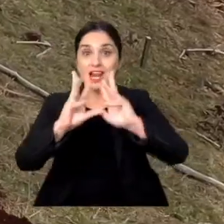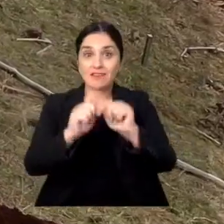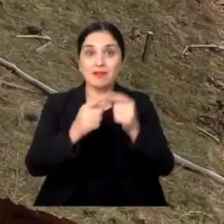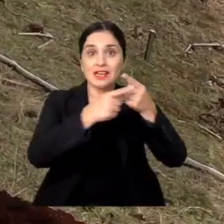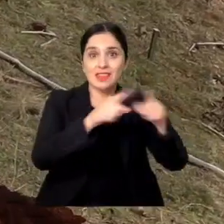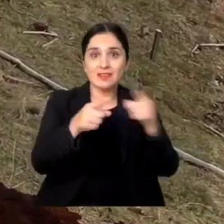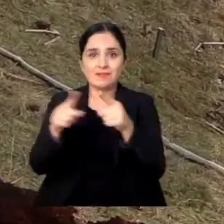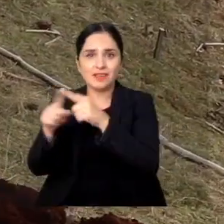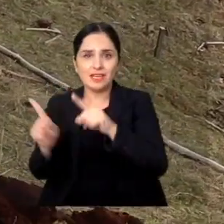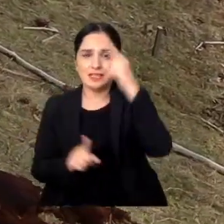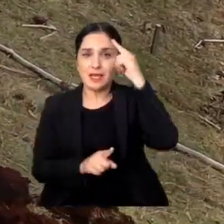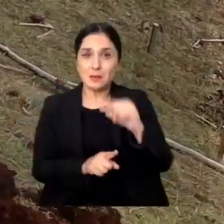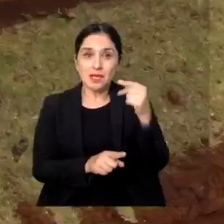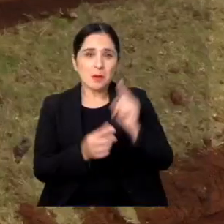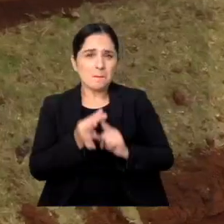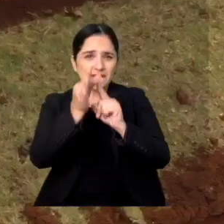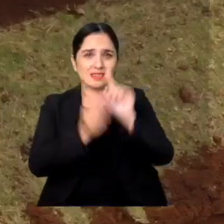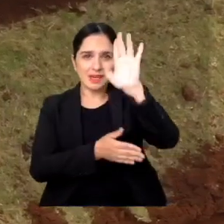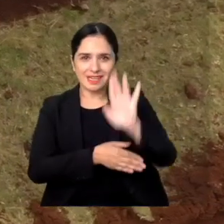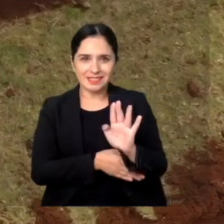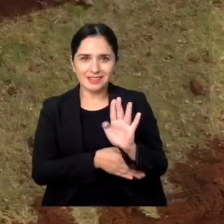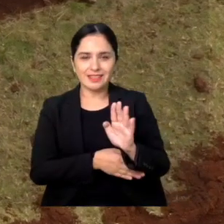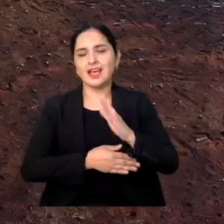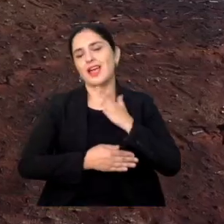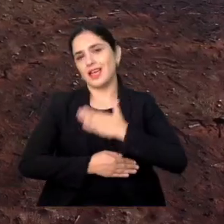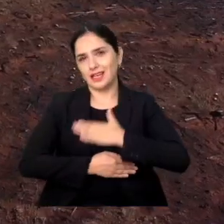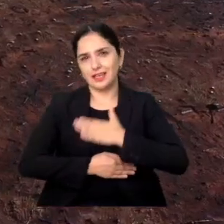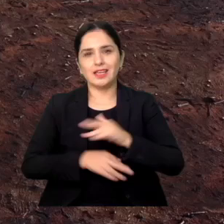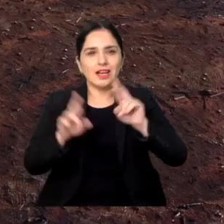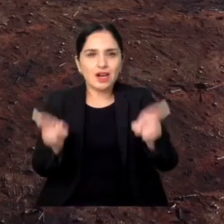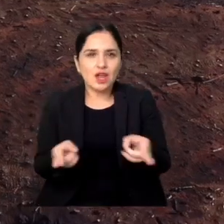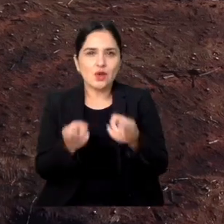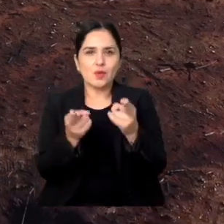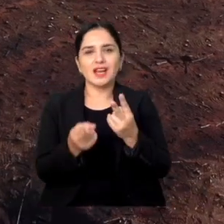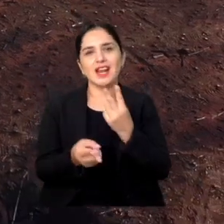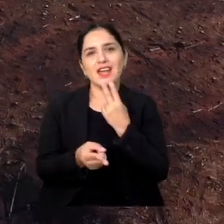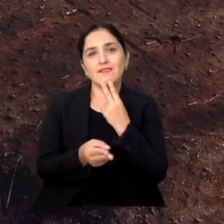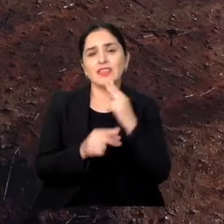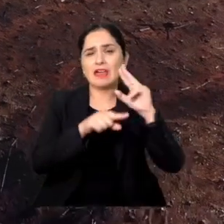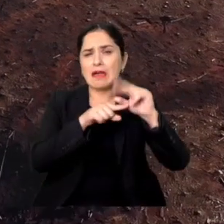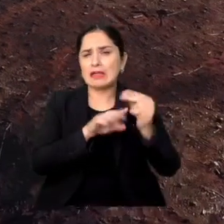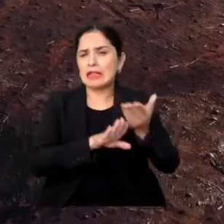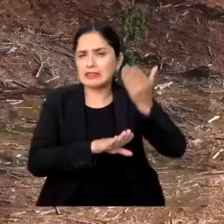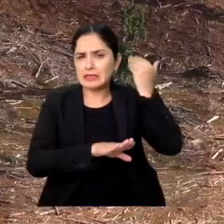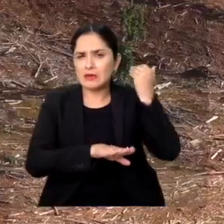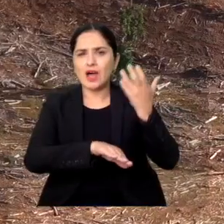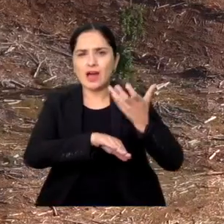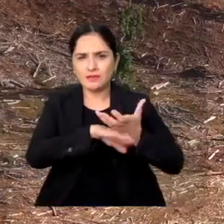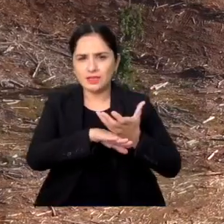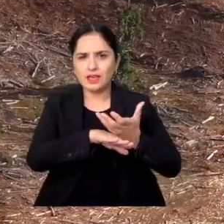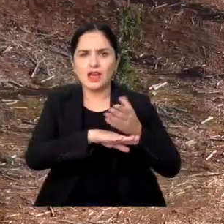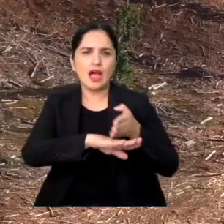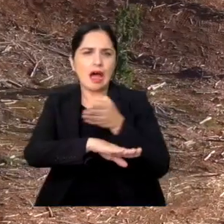son bien diversas, pero lo que las caracteriza es querer recuperar la vida que